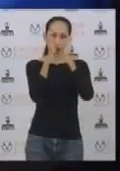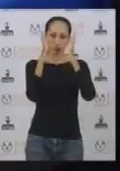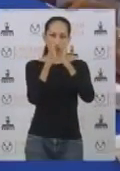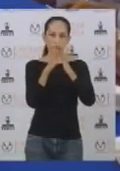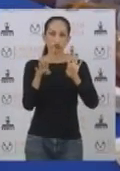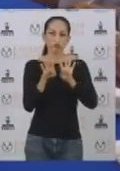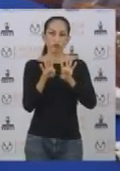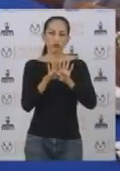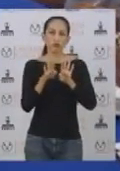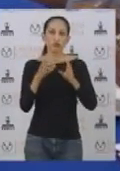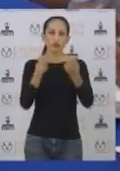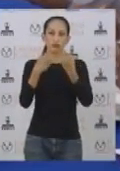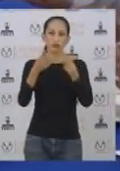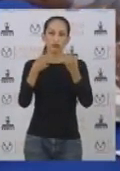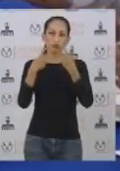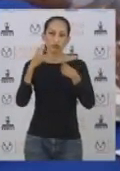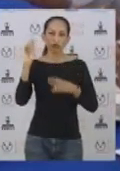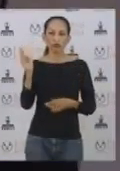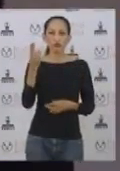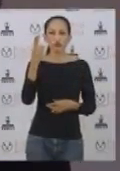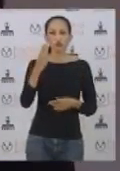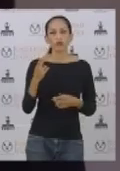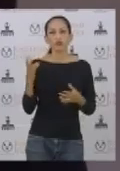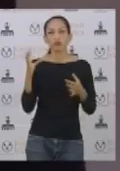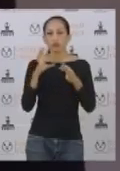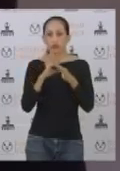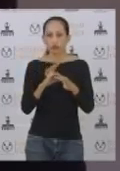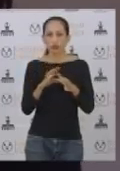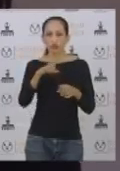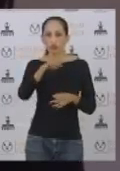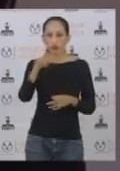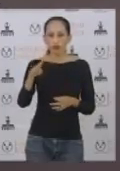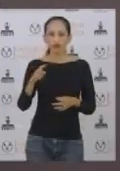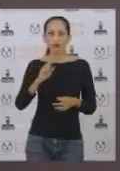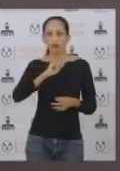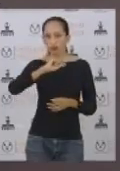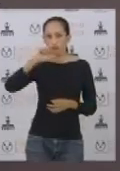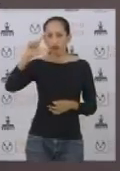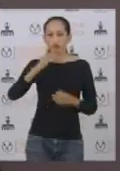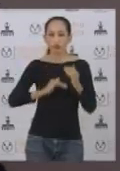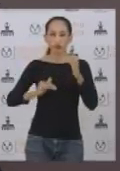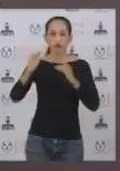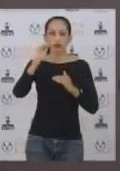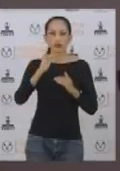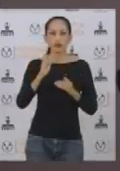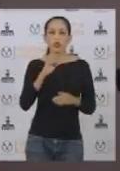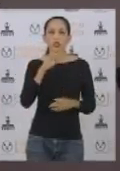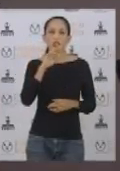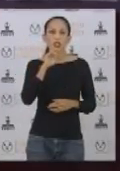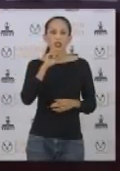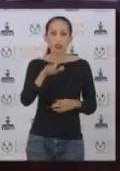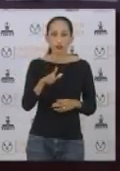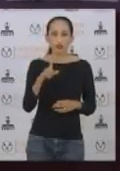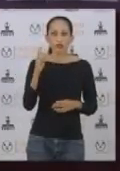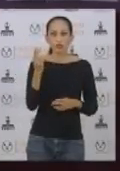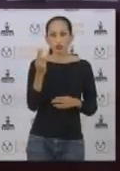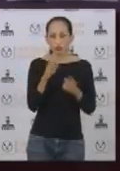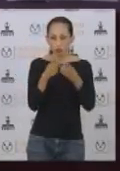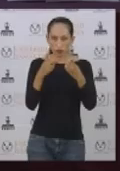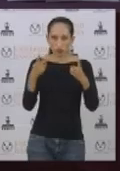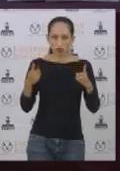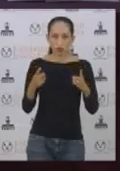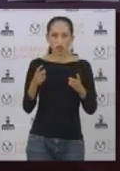a través del debate universitario como parte de su formación y preparación académica, mismo que será de gran utilidad en